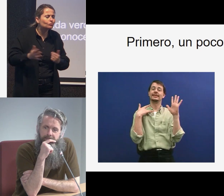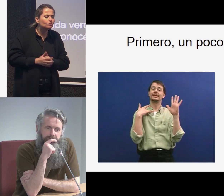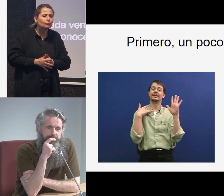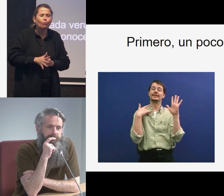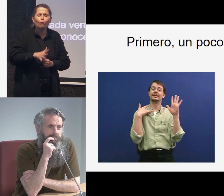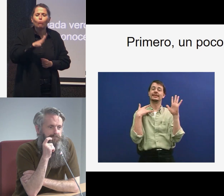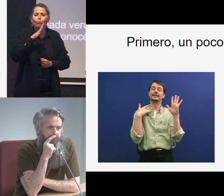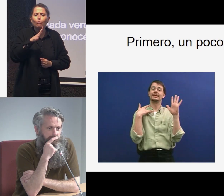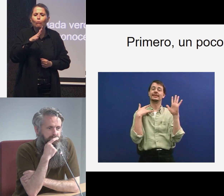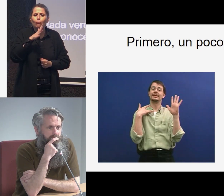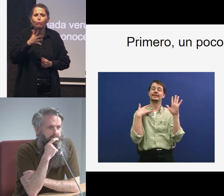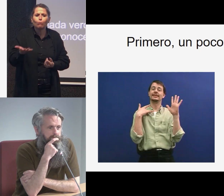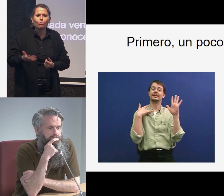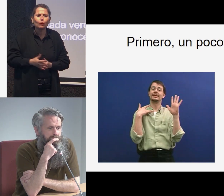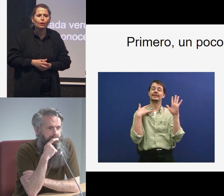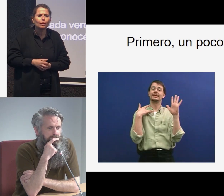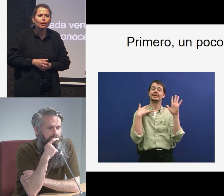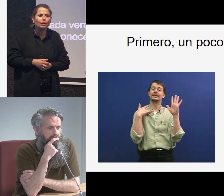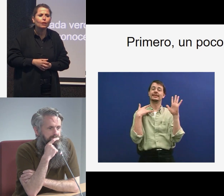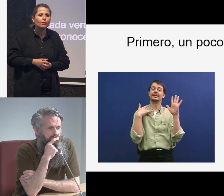¿Por qué?